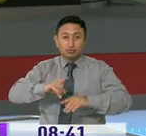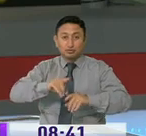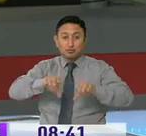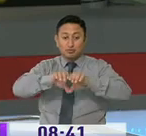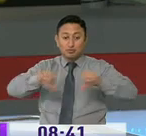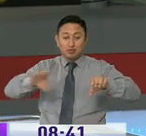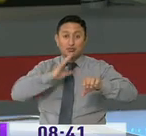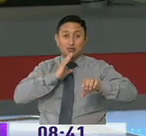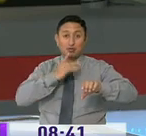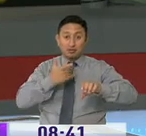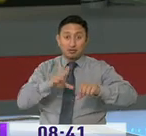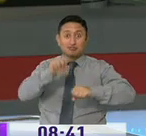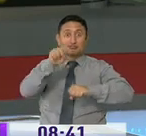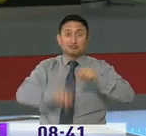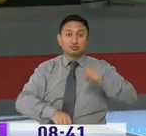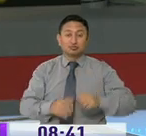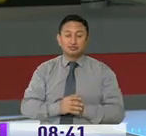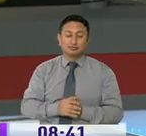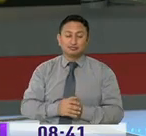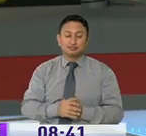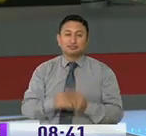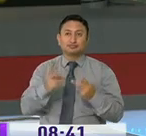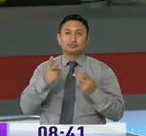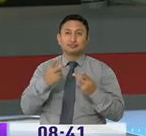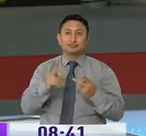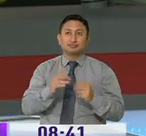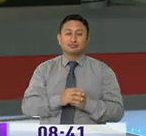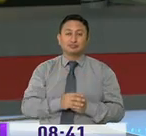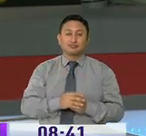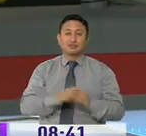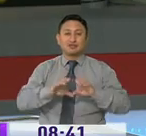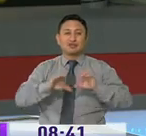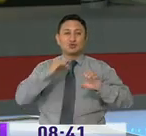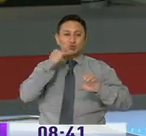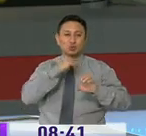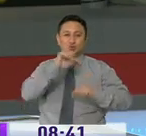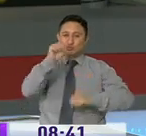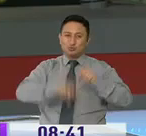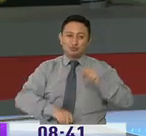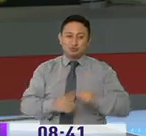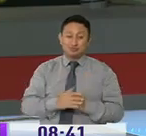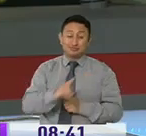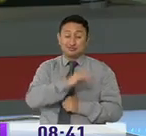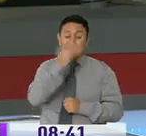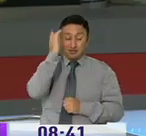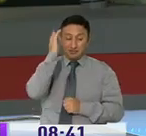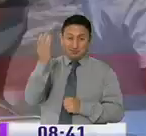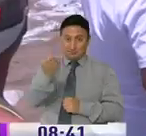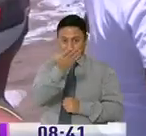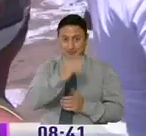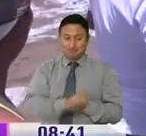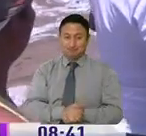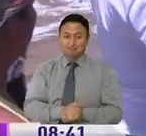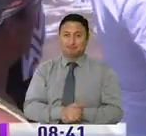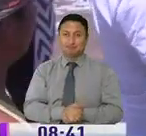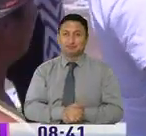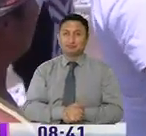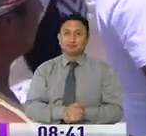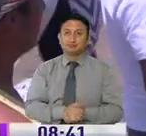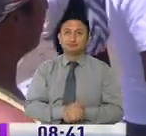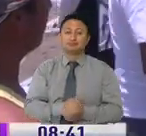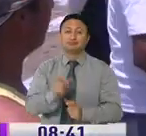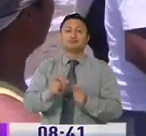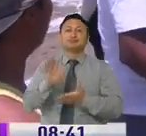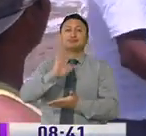tubería del alcantarillado sanitario y también del agua potable. Realmente complicados por allá, miremos. Habitantes